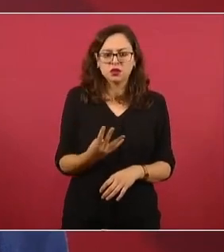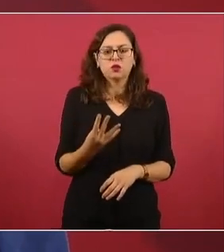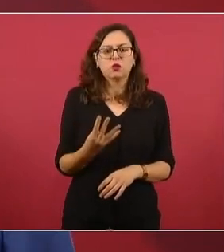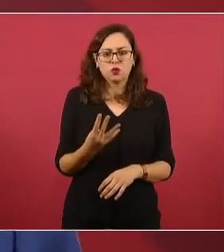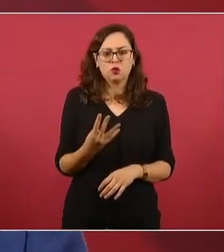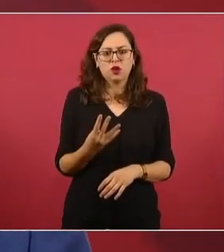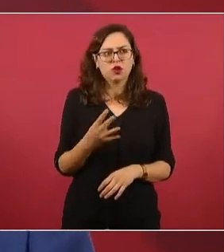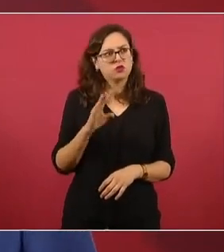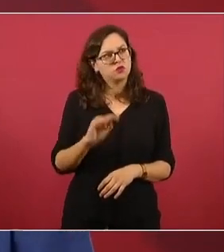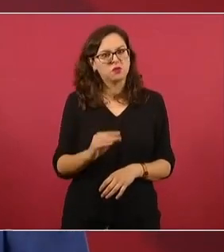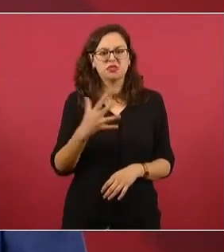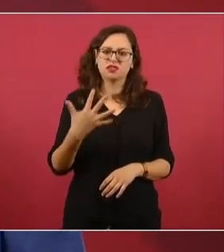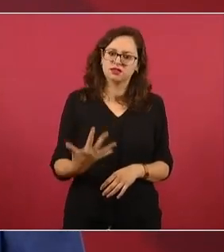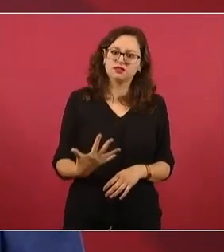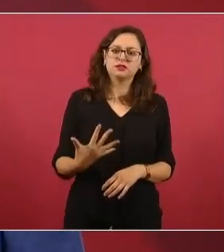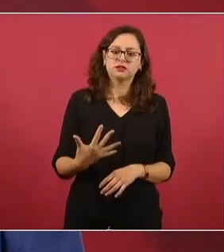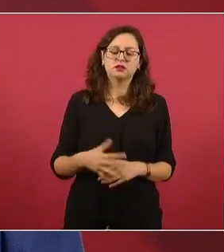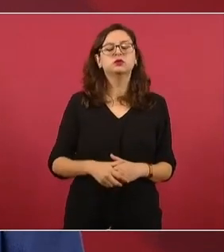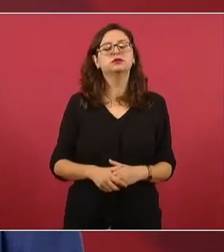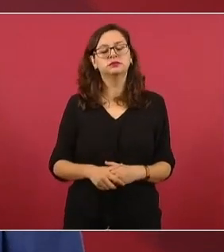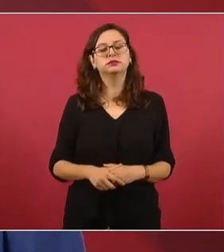o 95.